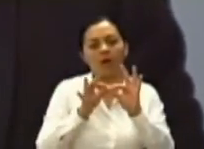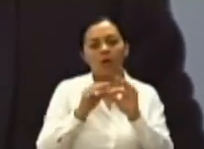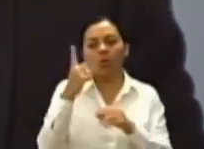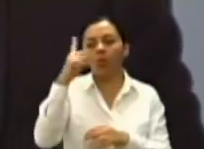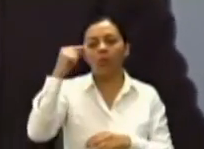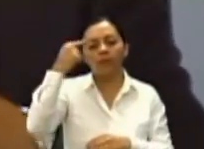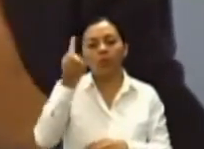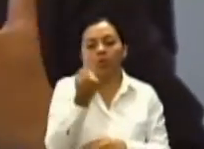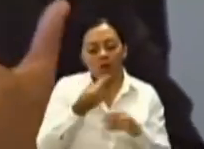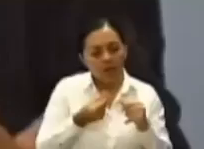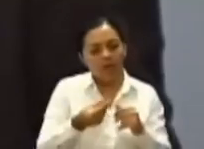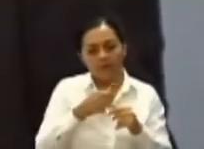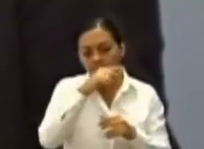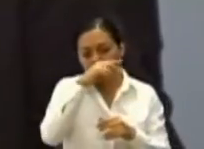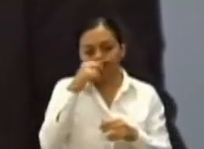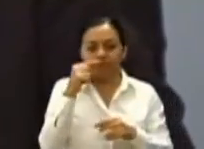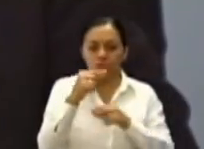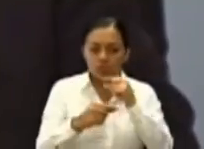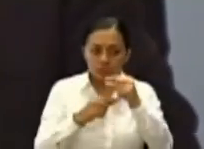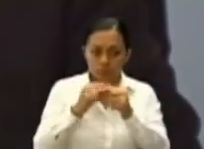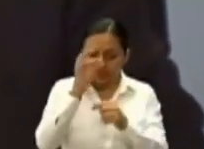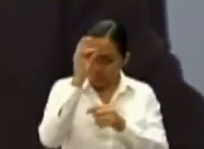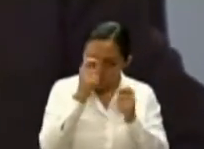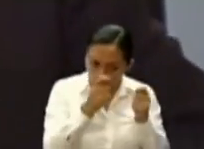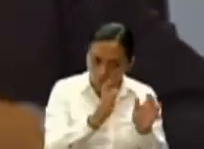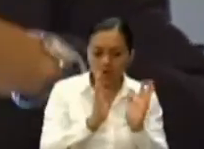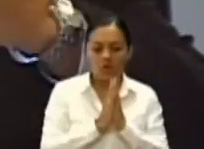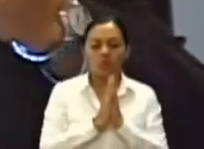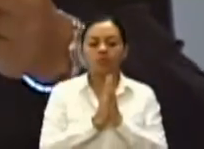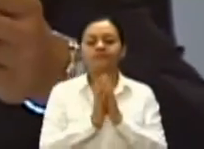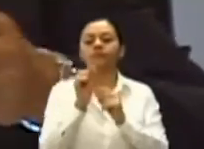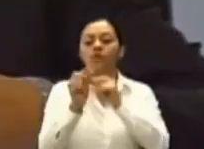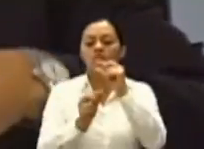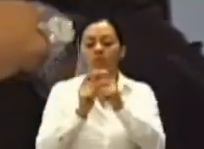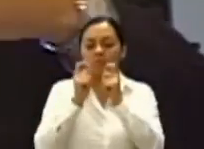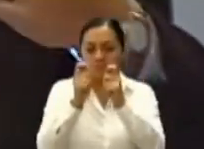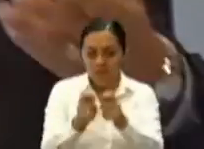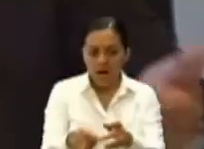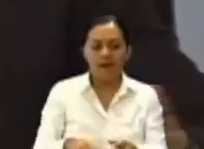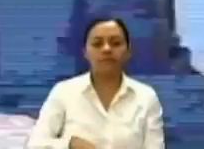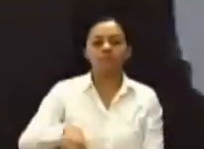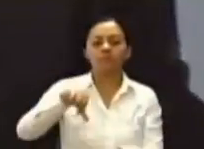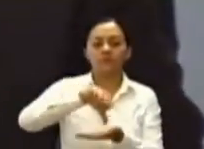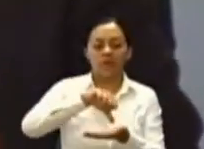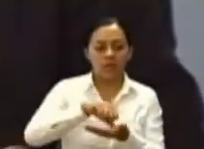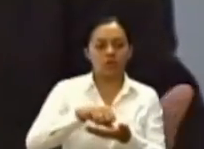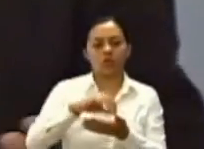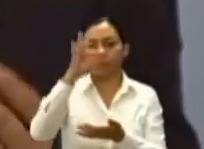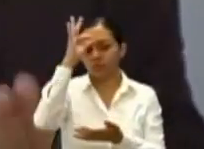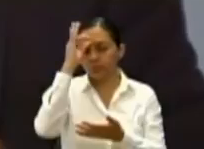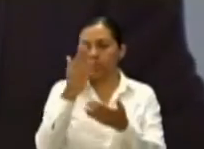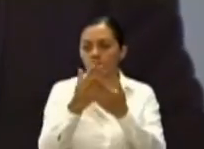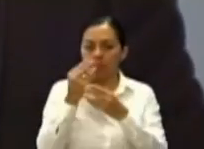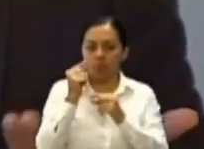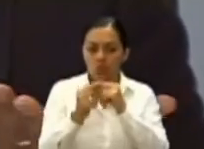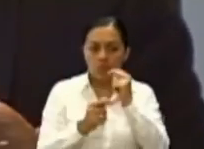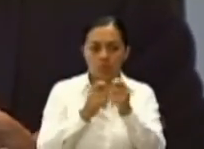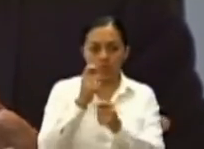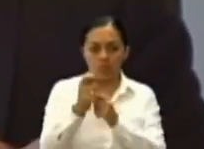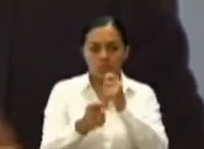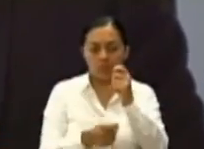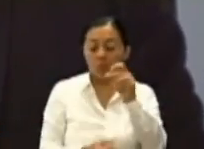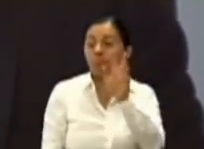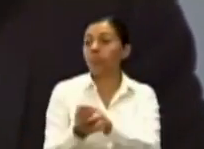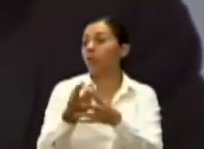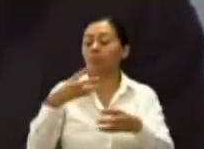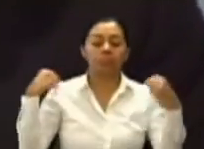o sea poco a poco se hubiera puesto esta unidad luego en los otros centros ambulatorios luego el nuevo hospital pero no se hizo nada tenemos que hacer de golpe lo